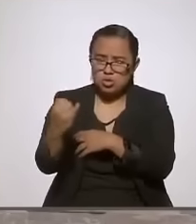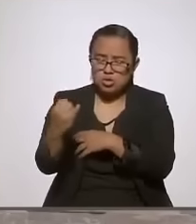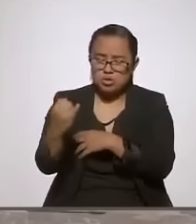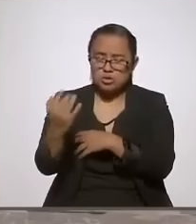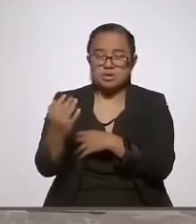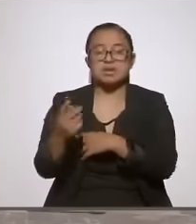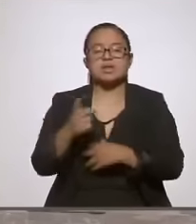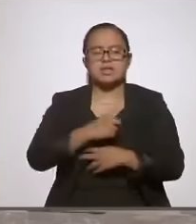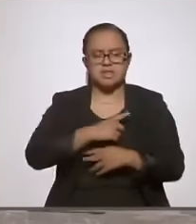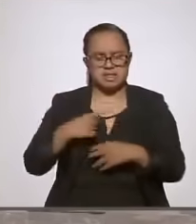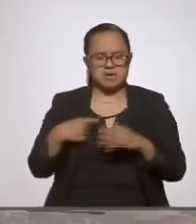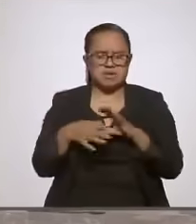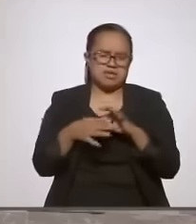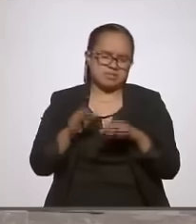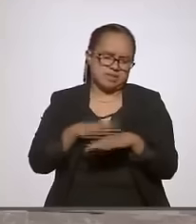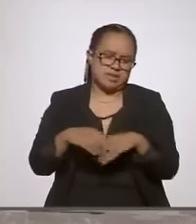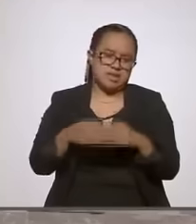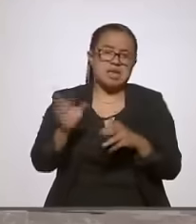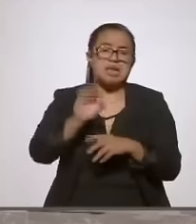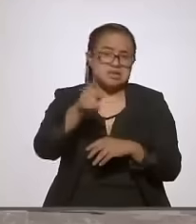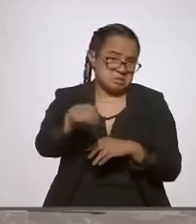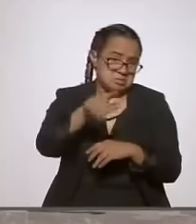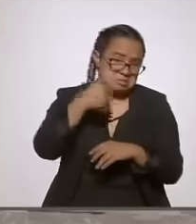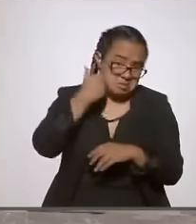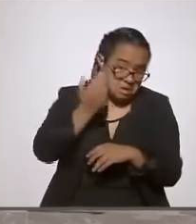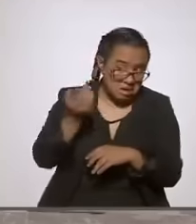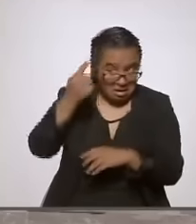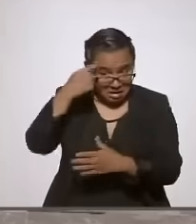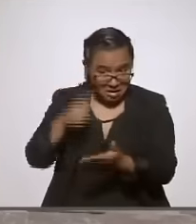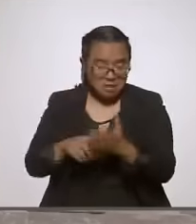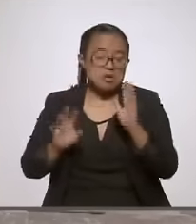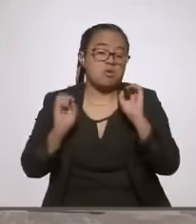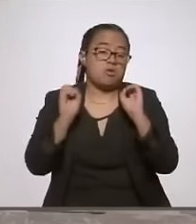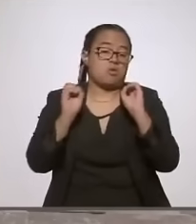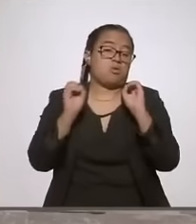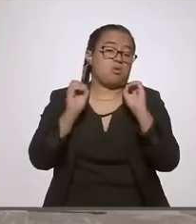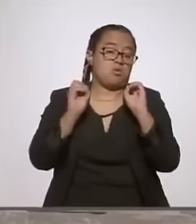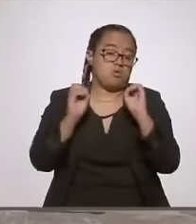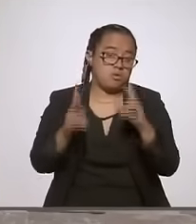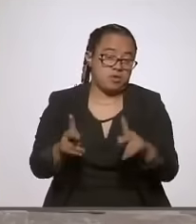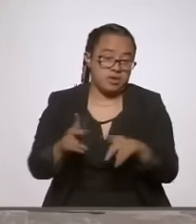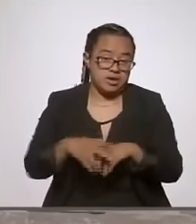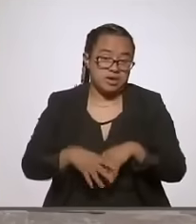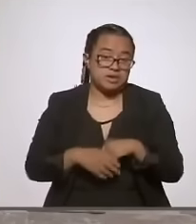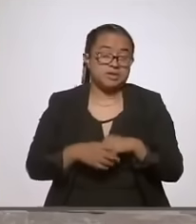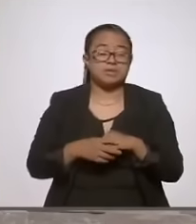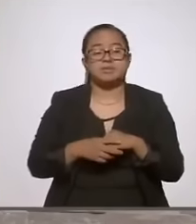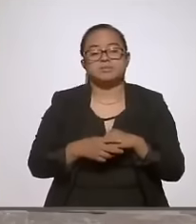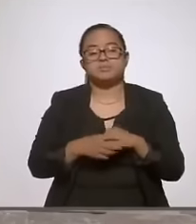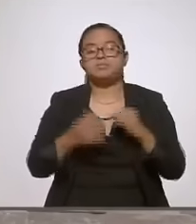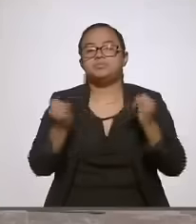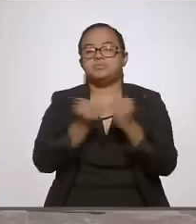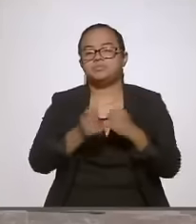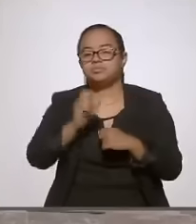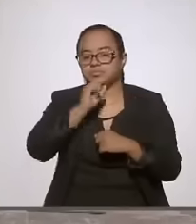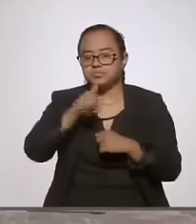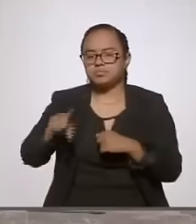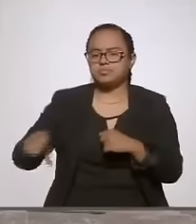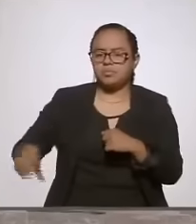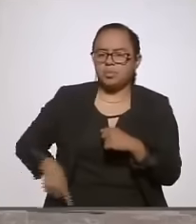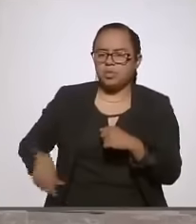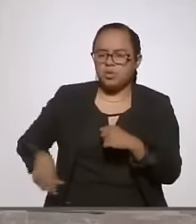Sí, hay que explicarle. Pero no, si quieren hacerle caso, pues háganle caso. Ya saben, ya saben cómo son. Y bueno, también está la onda de los